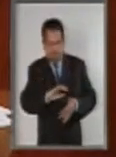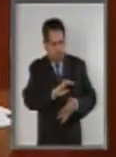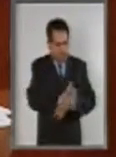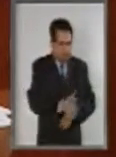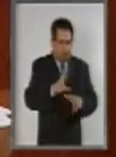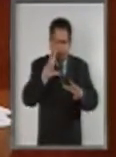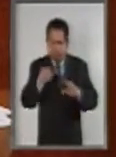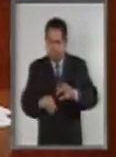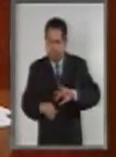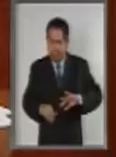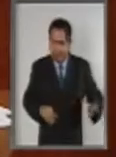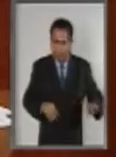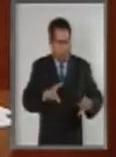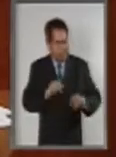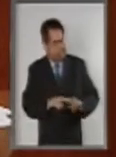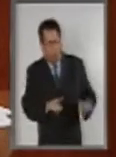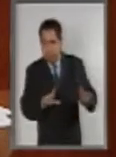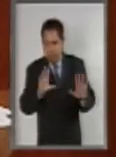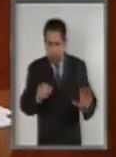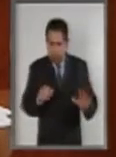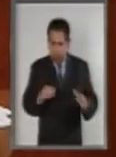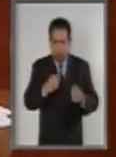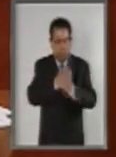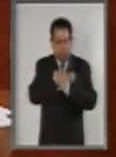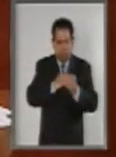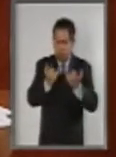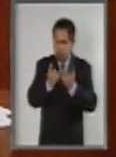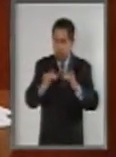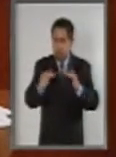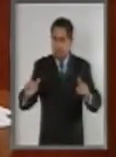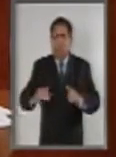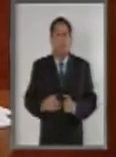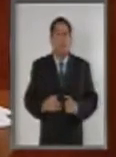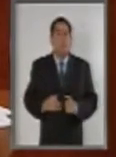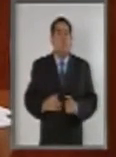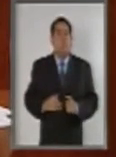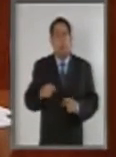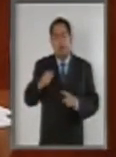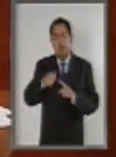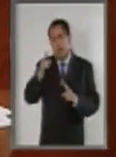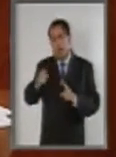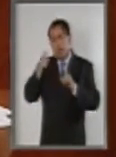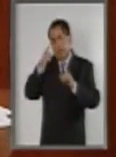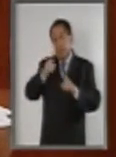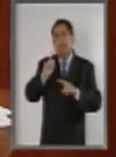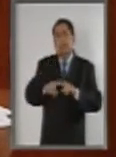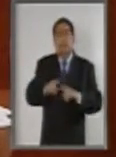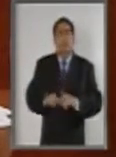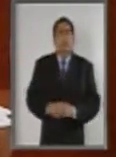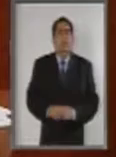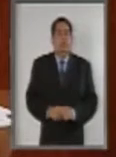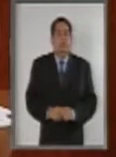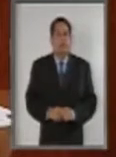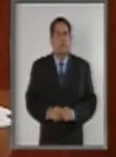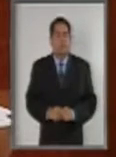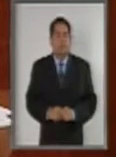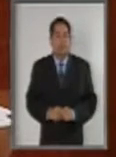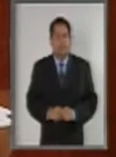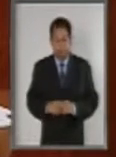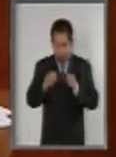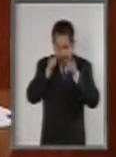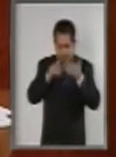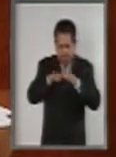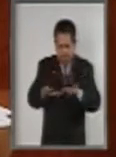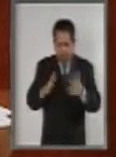alguno, del acceso a la educación y su permanencia. ¿Qué busca esta reforma? Aunque las palabras